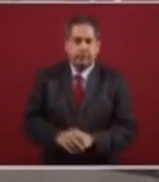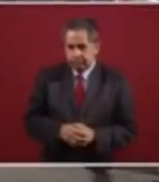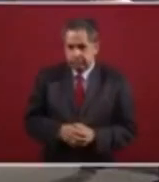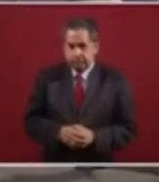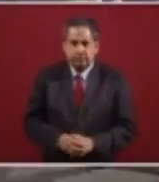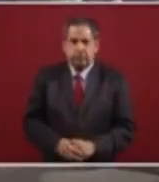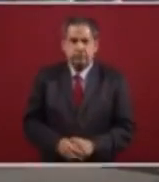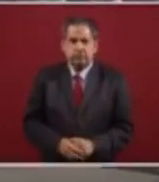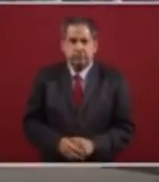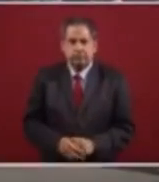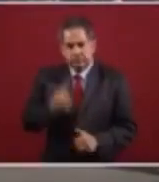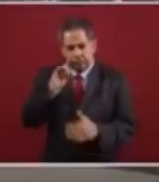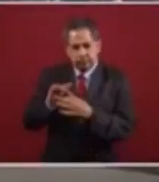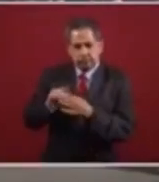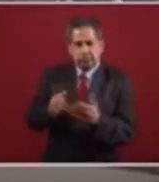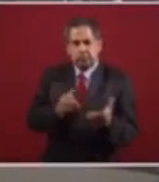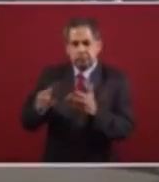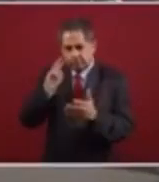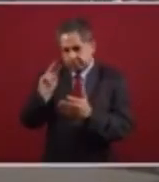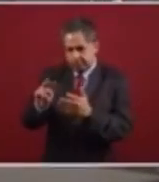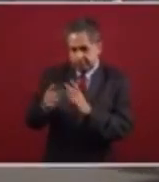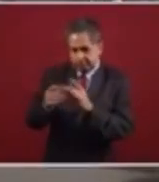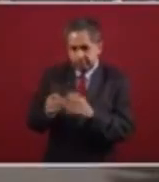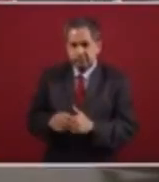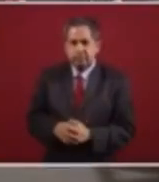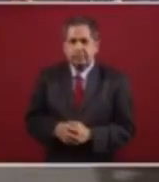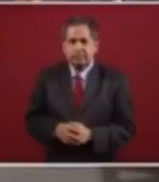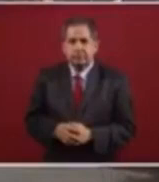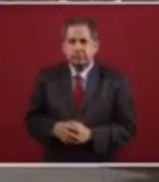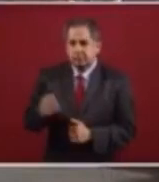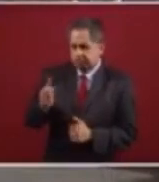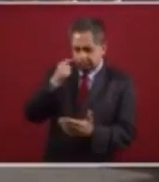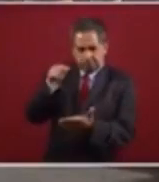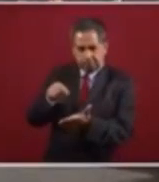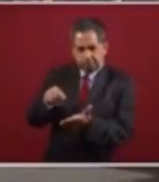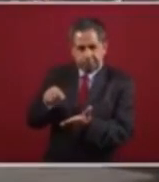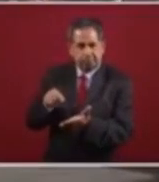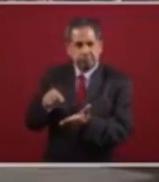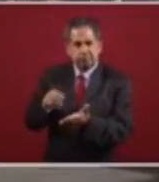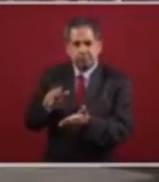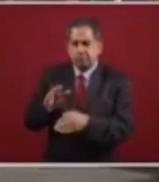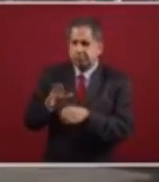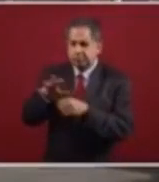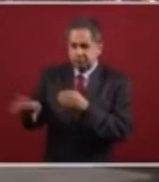y mientras que es lo primero